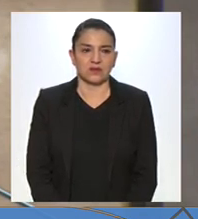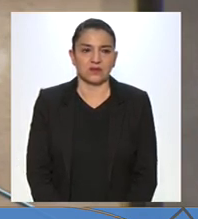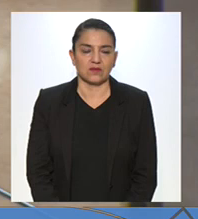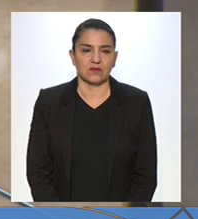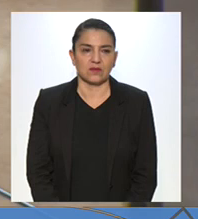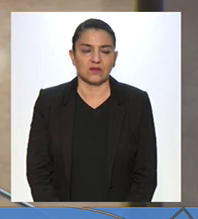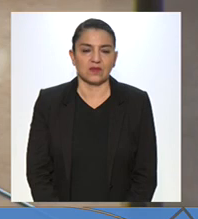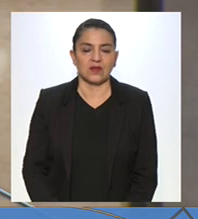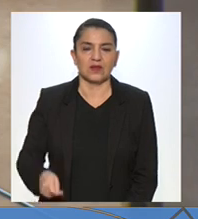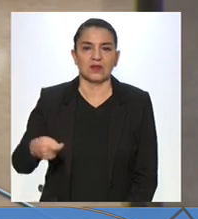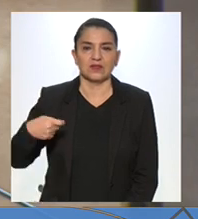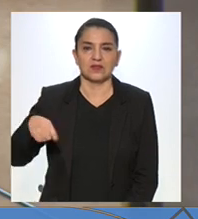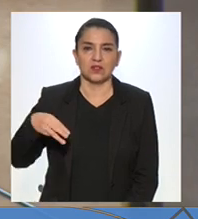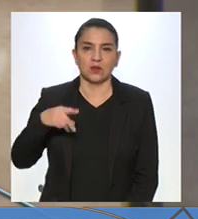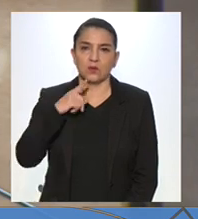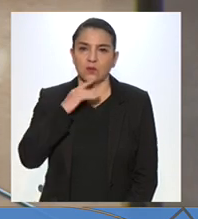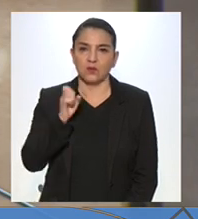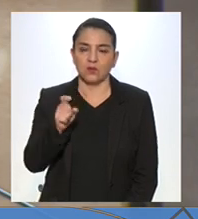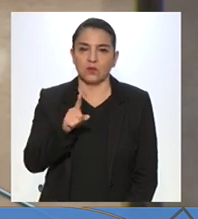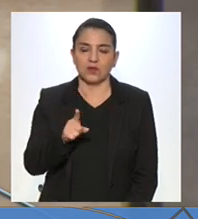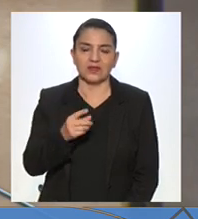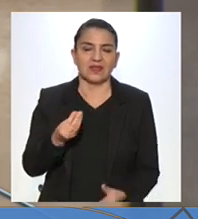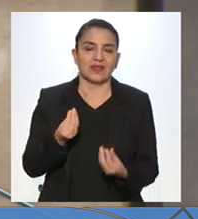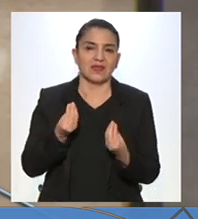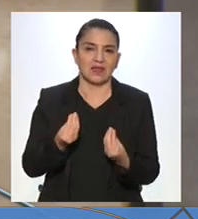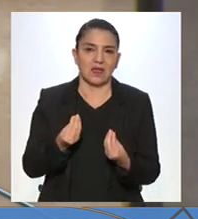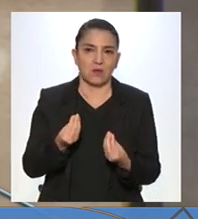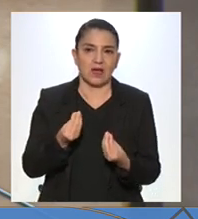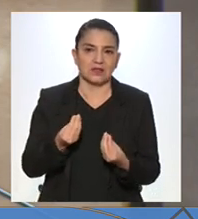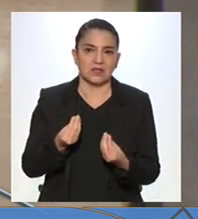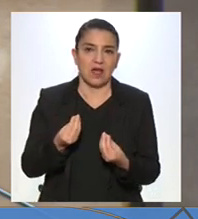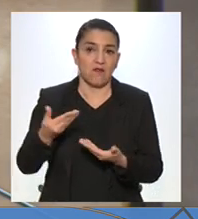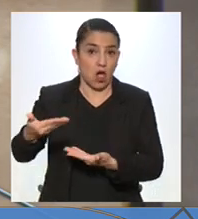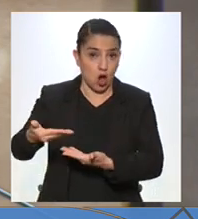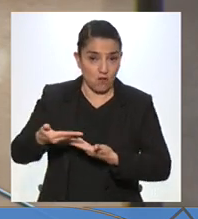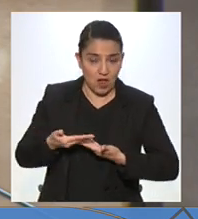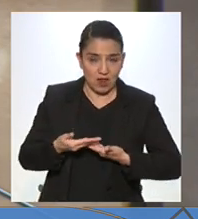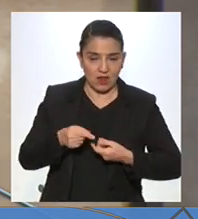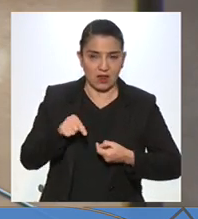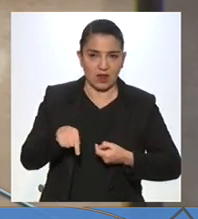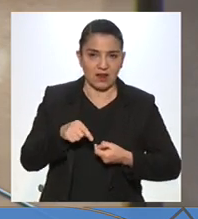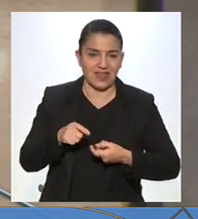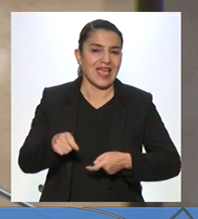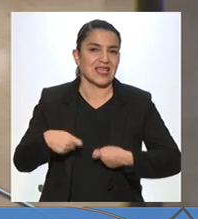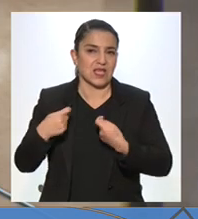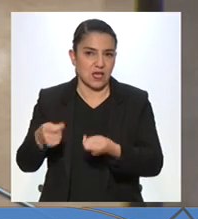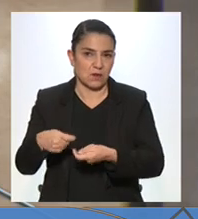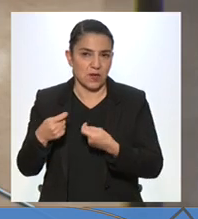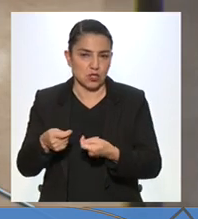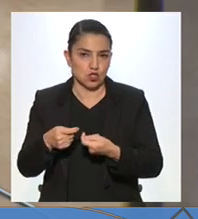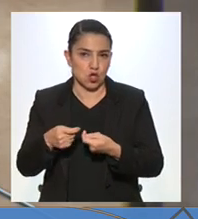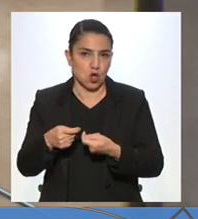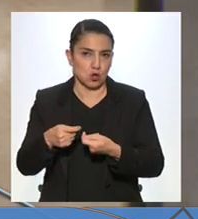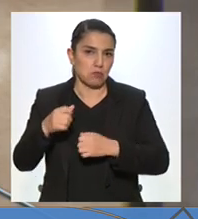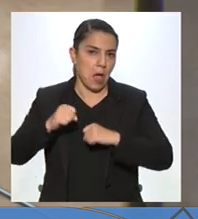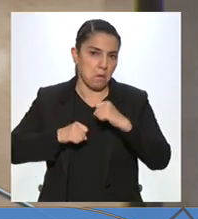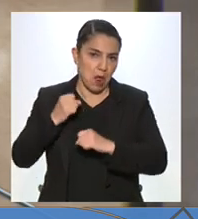El senador Monte también preguntó por qué es lo que pasaba del lado de la oferta, la inversión, la capacidad productiva disponible.